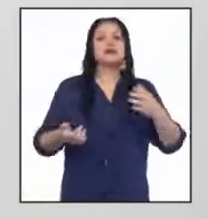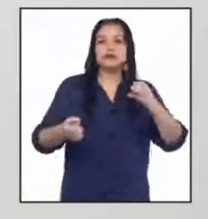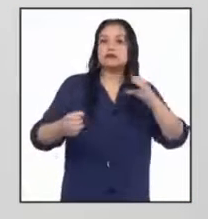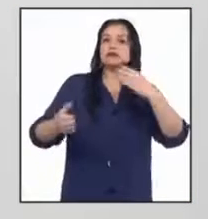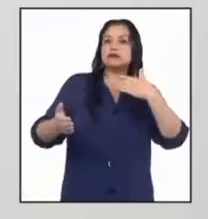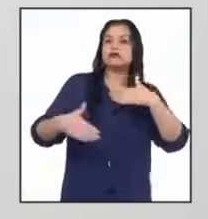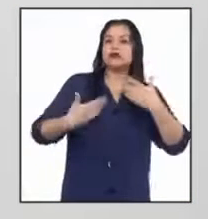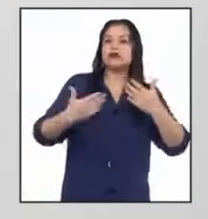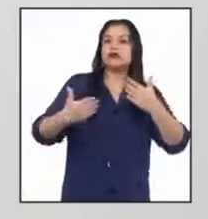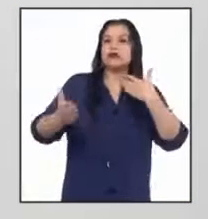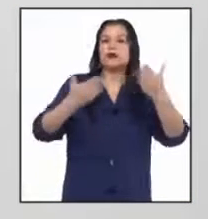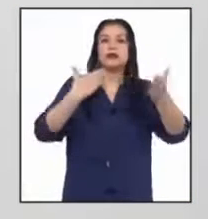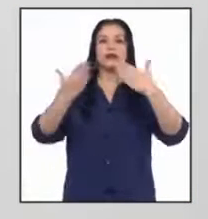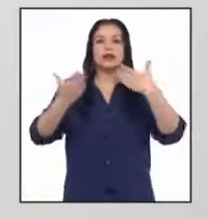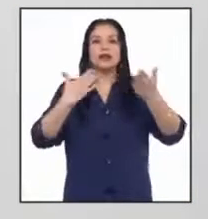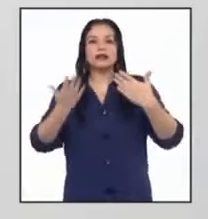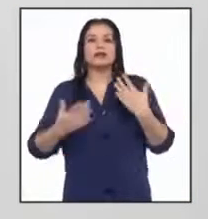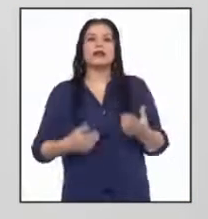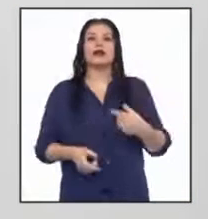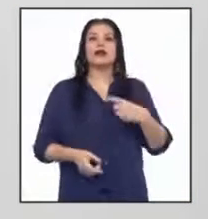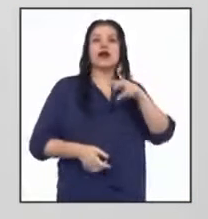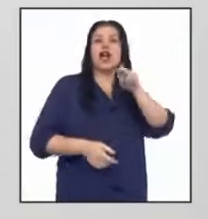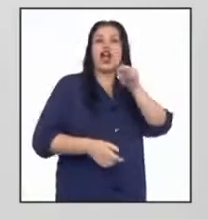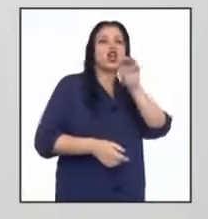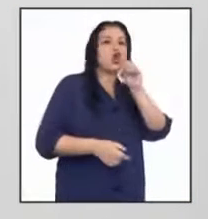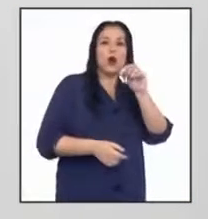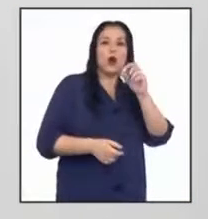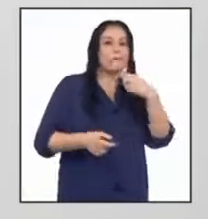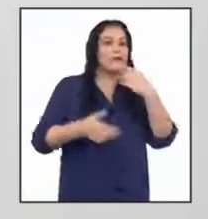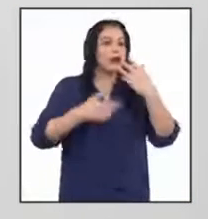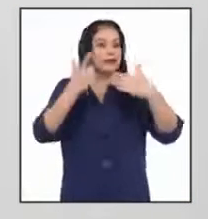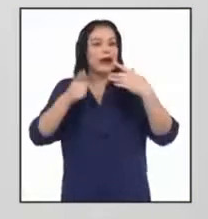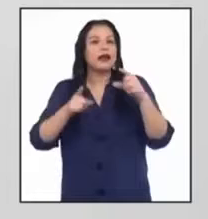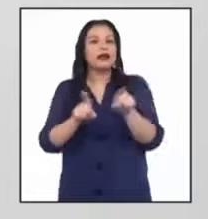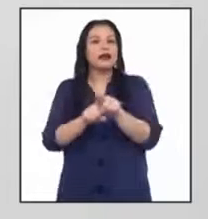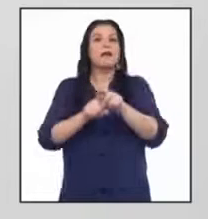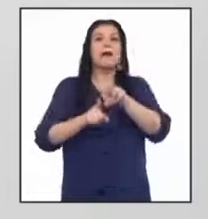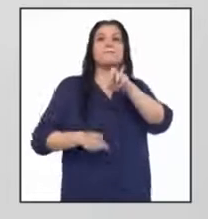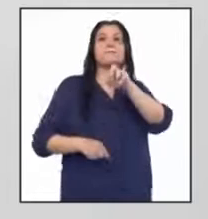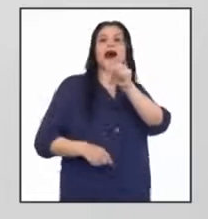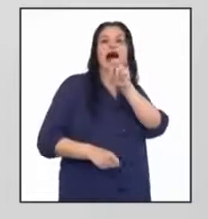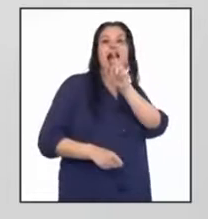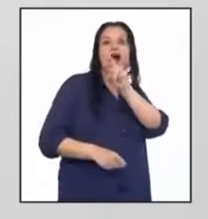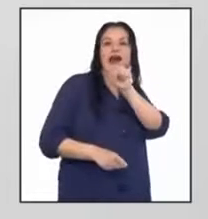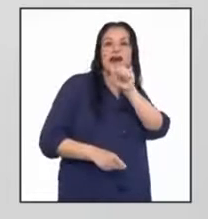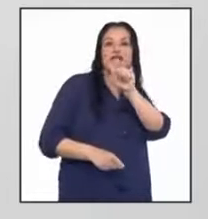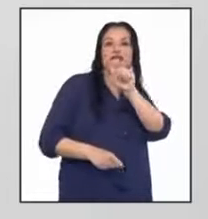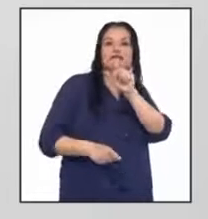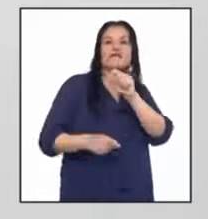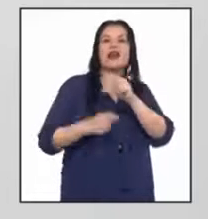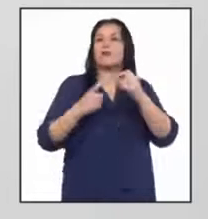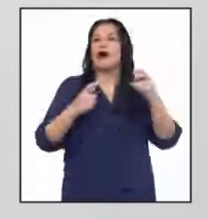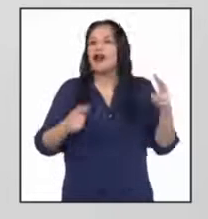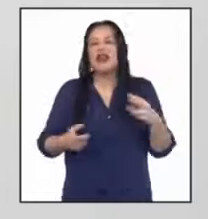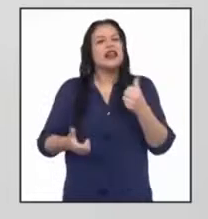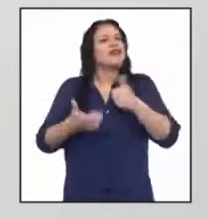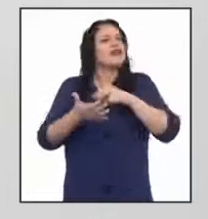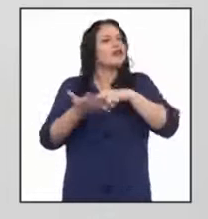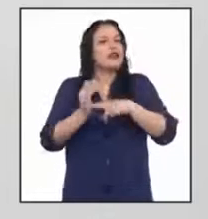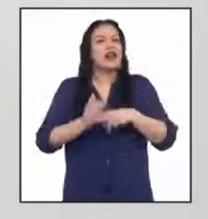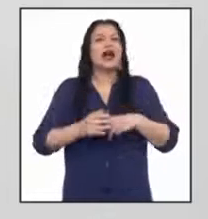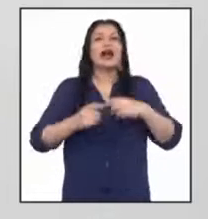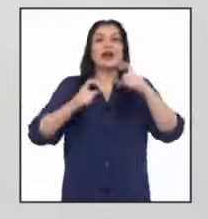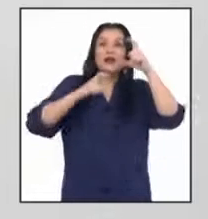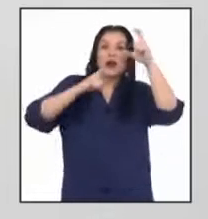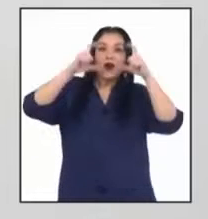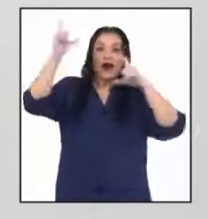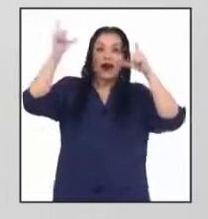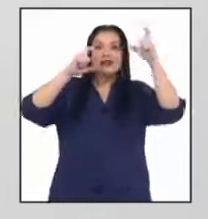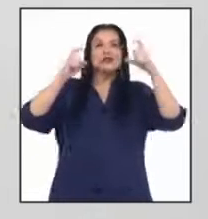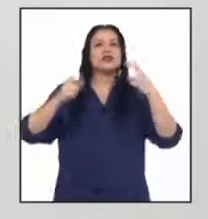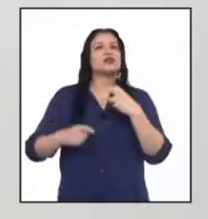comunicación no verbal y paraverbal. También nos apoyamos en los gestos, tonos, volumen de voz,